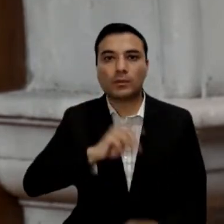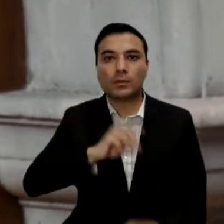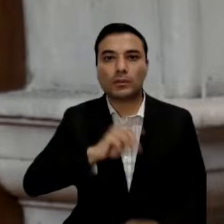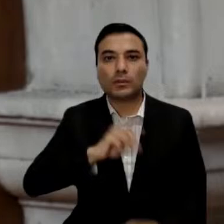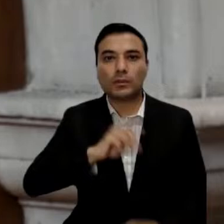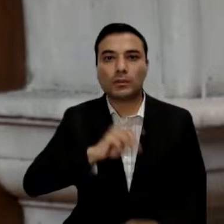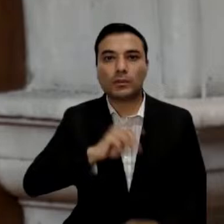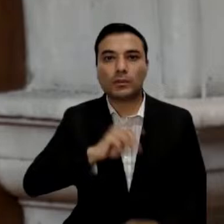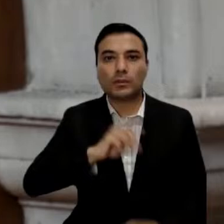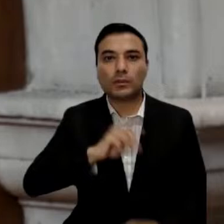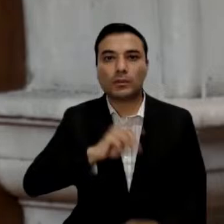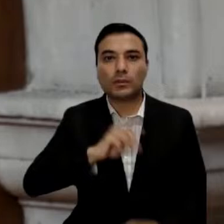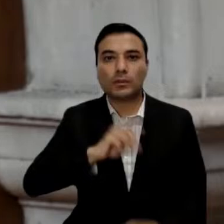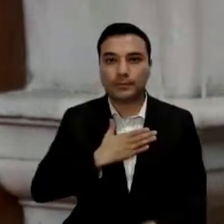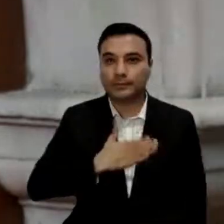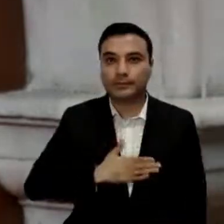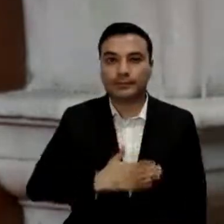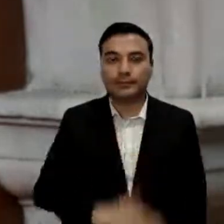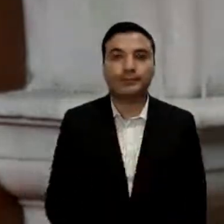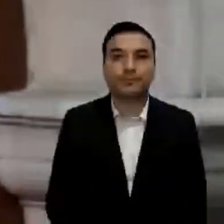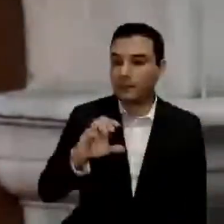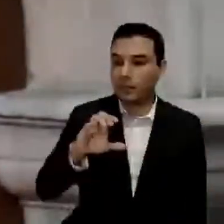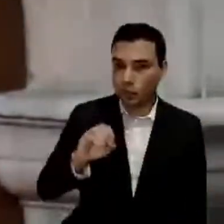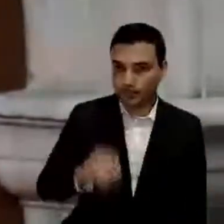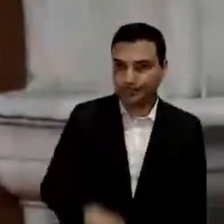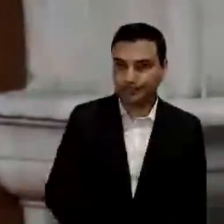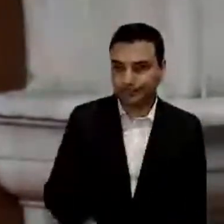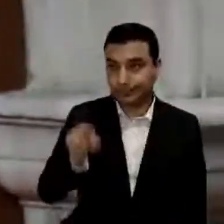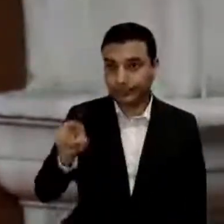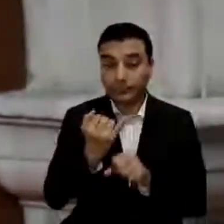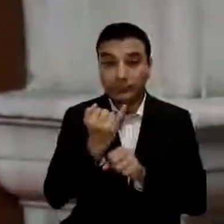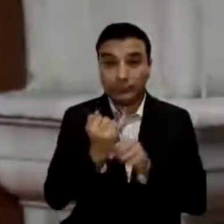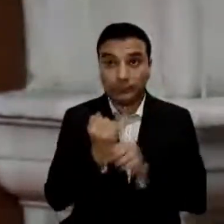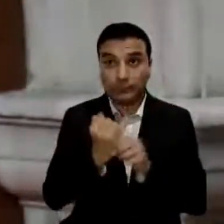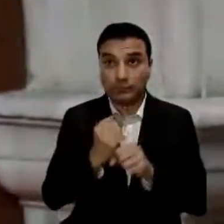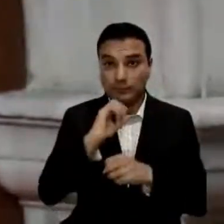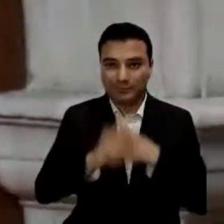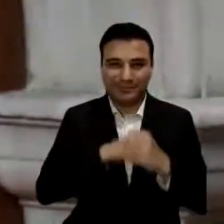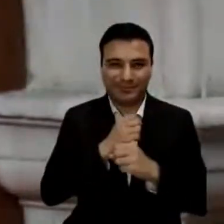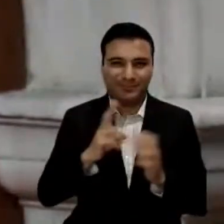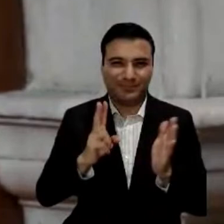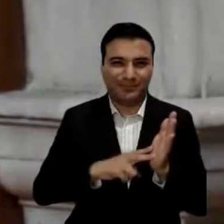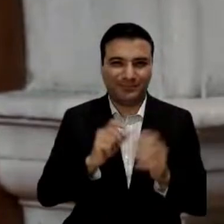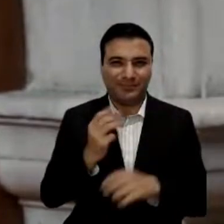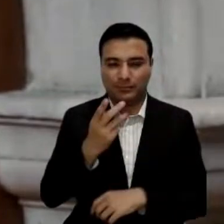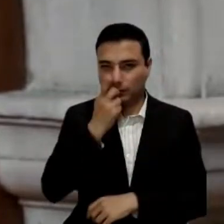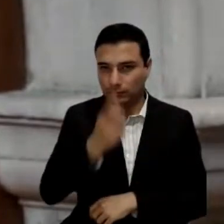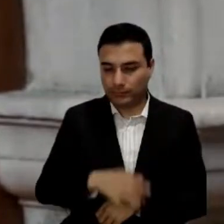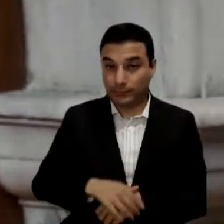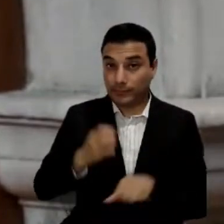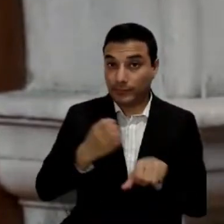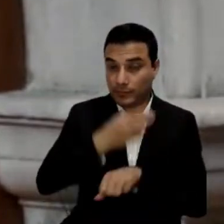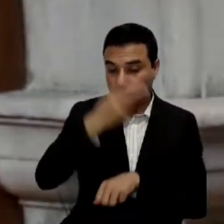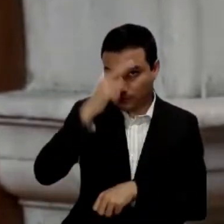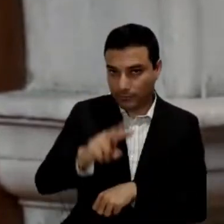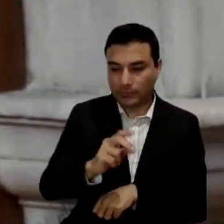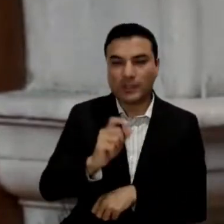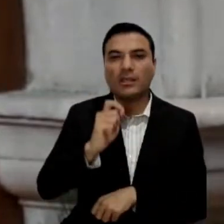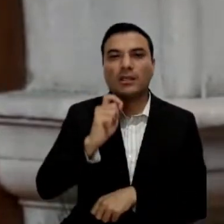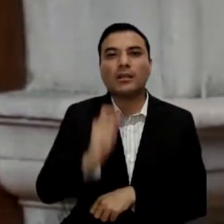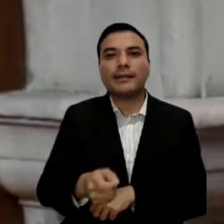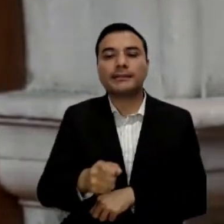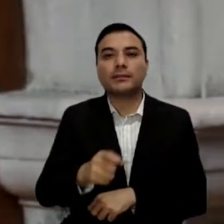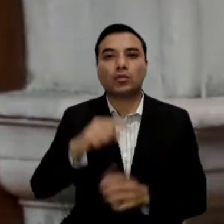al IMCO, en su índice de competitividad estatal 2023, el Estado de México se posicionó en el